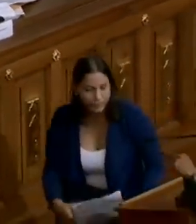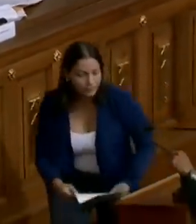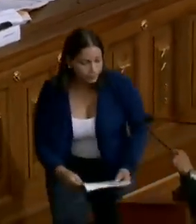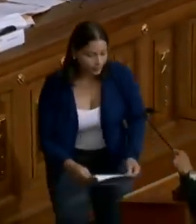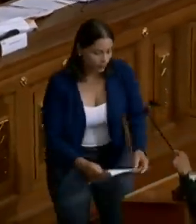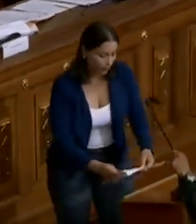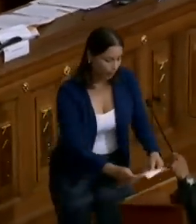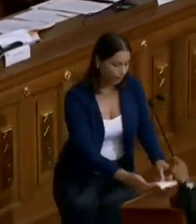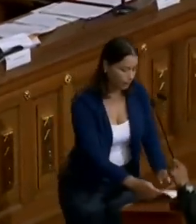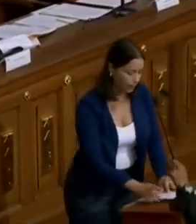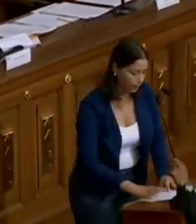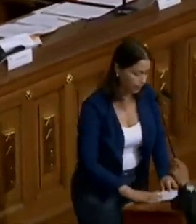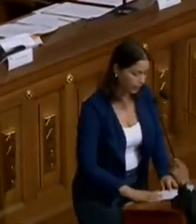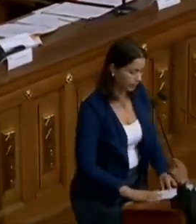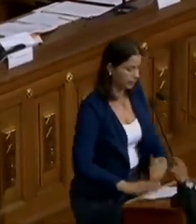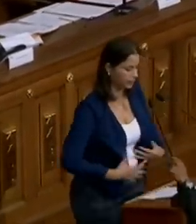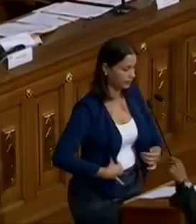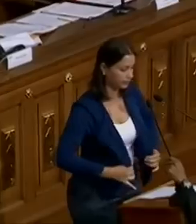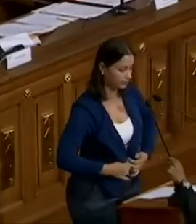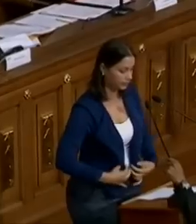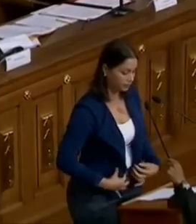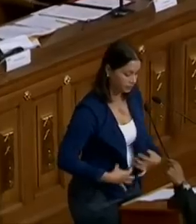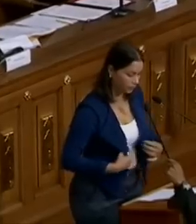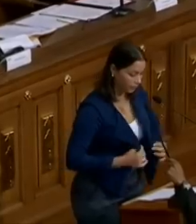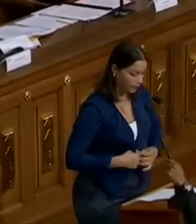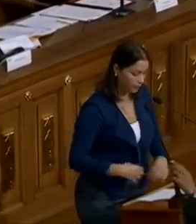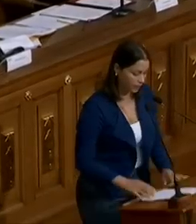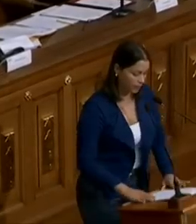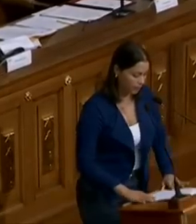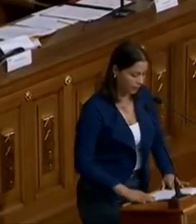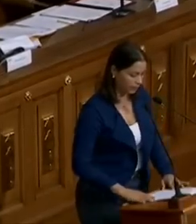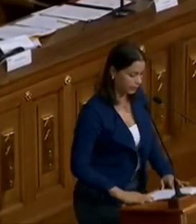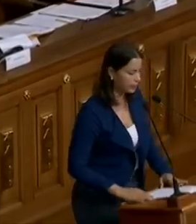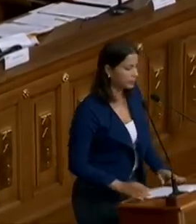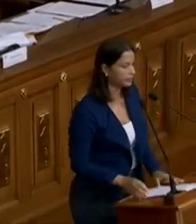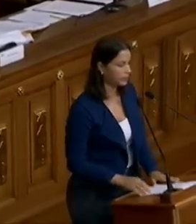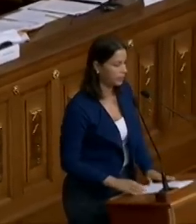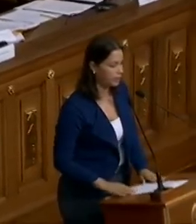constituyente por el sector de los trabajadores y trabajadoras. Vamos a escuchar su intervención.